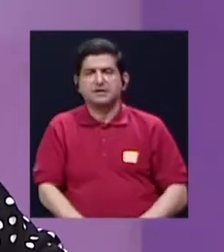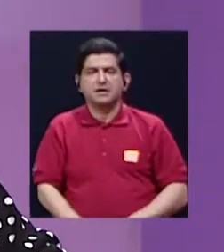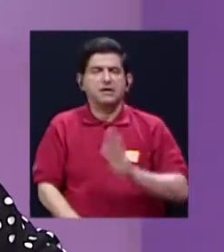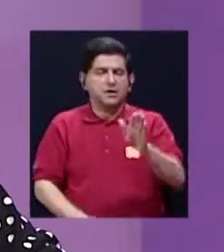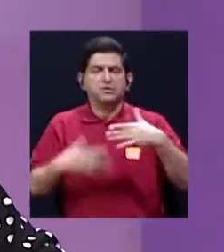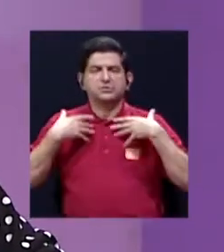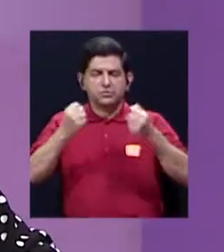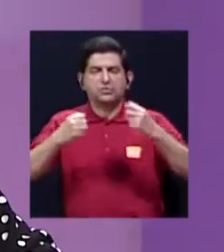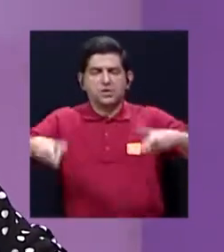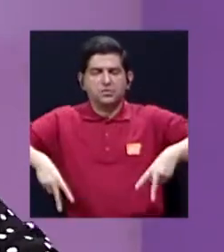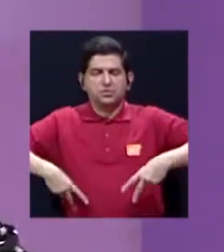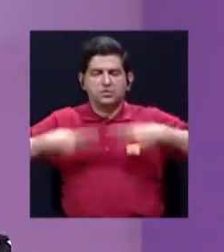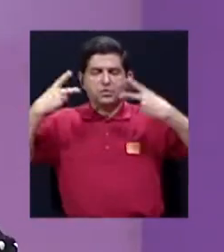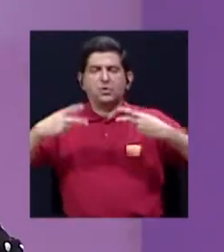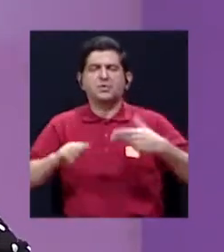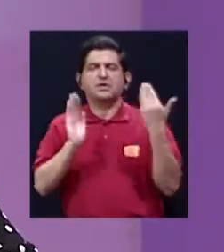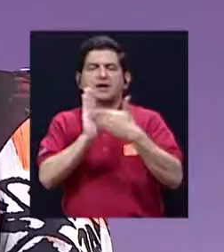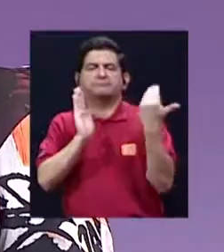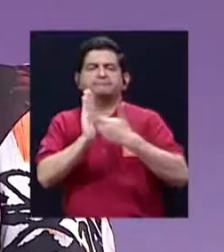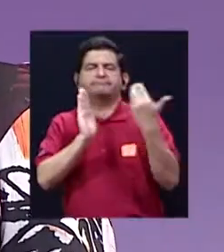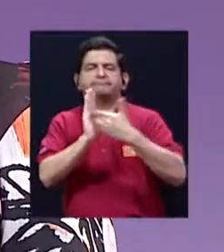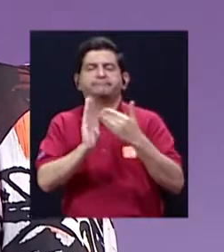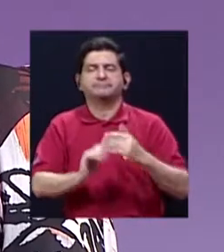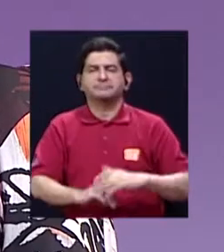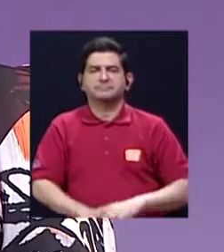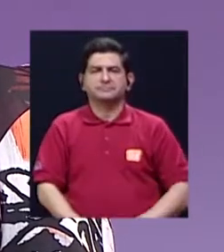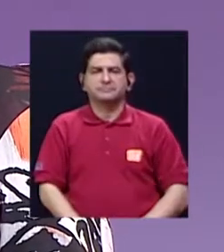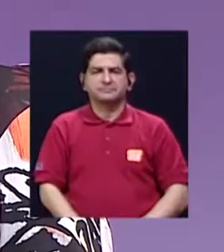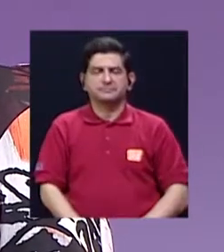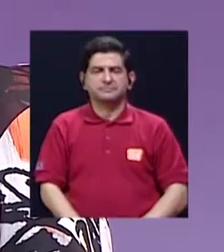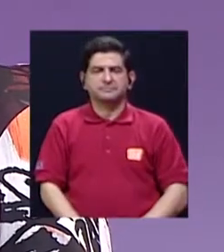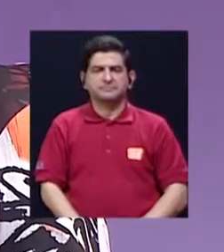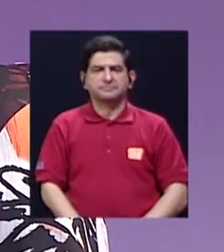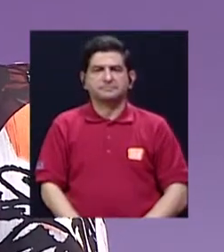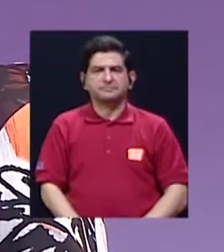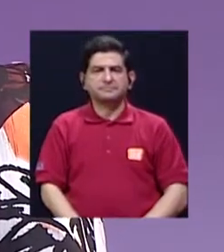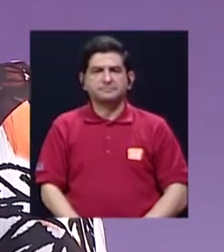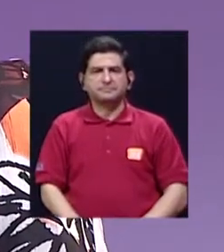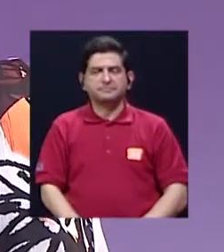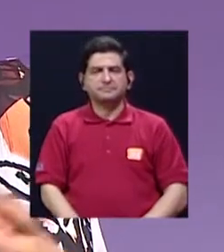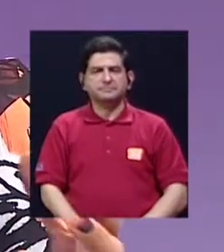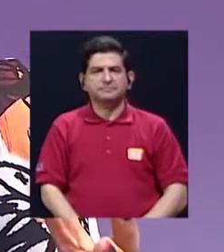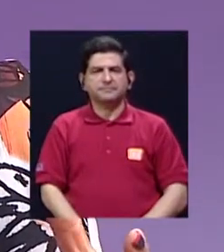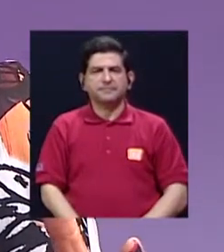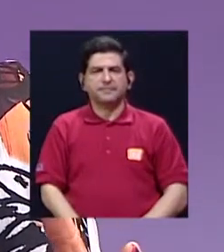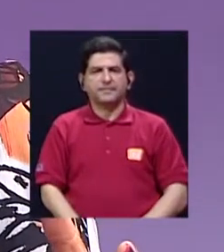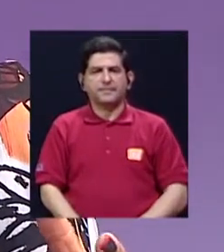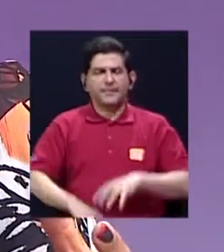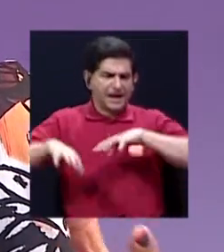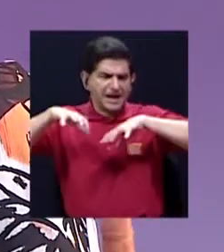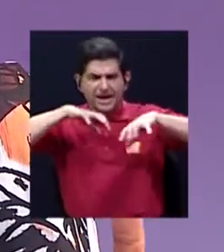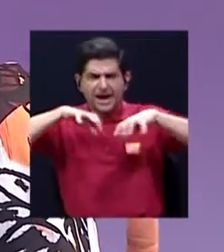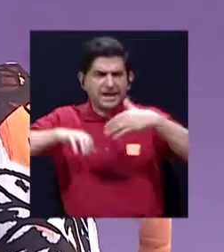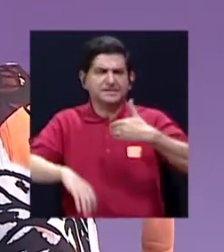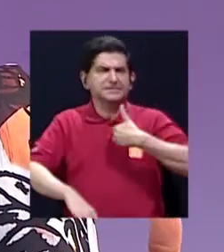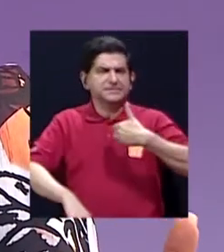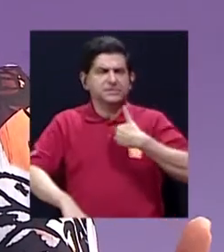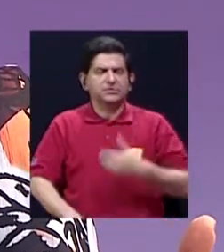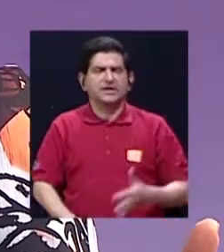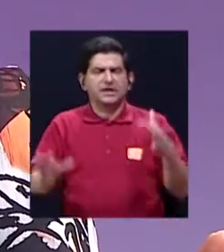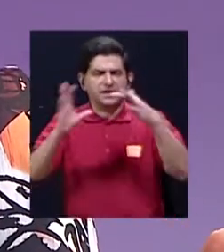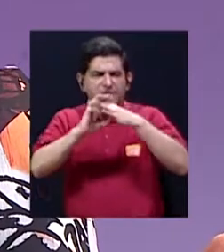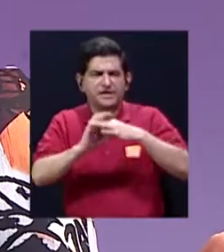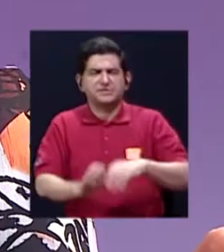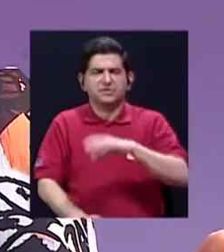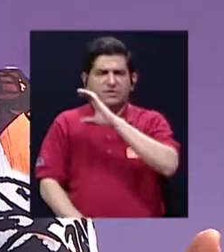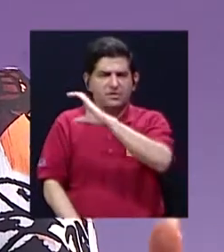su salud y su vida está siendo afectada. ¿Cuál es la acción que han tomado en relación con la Caja